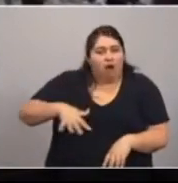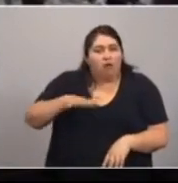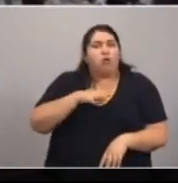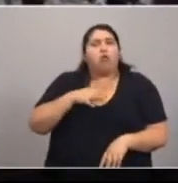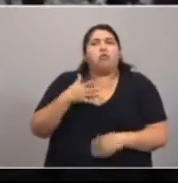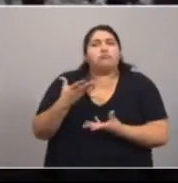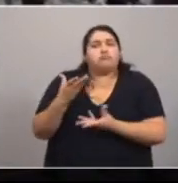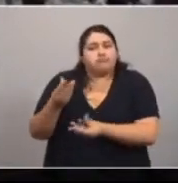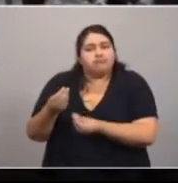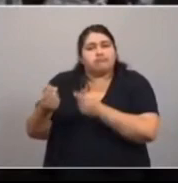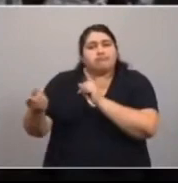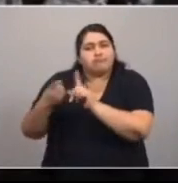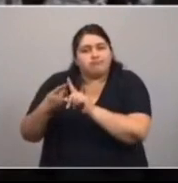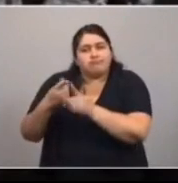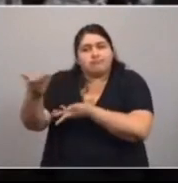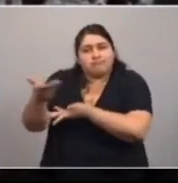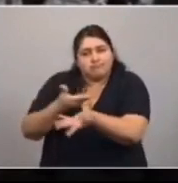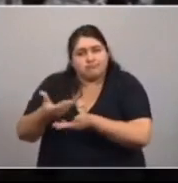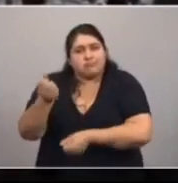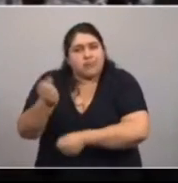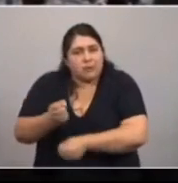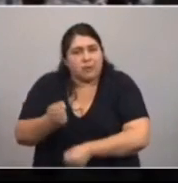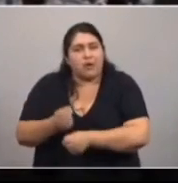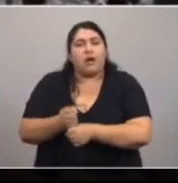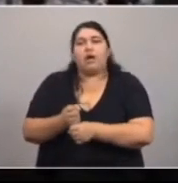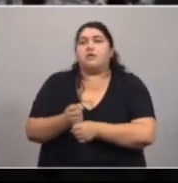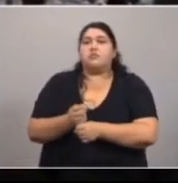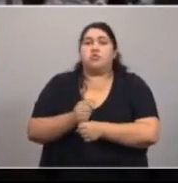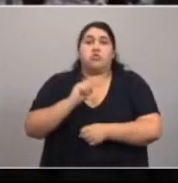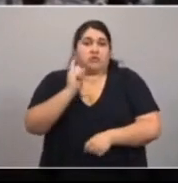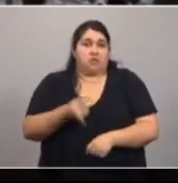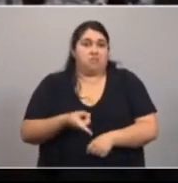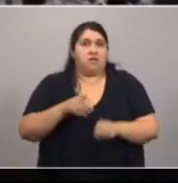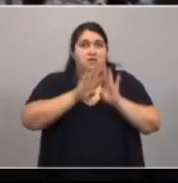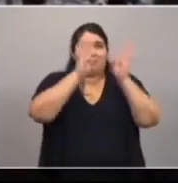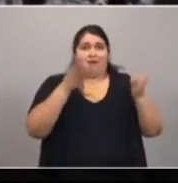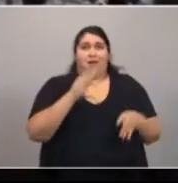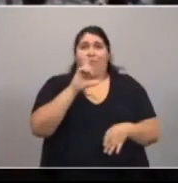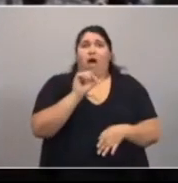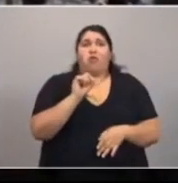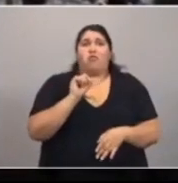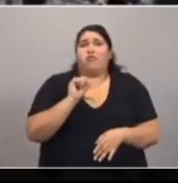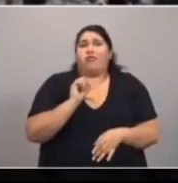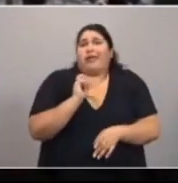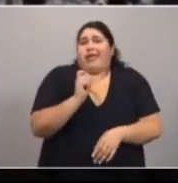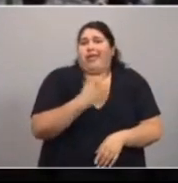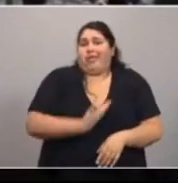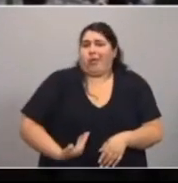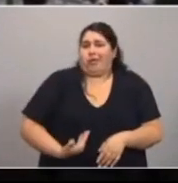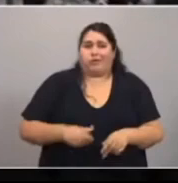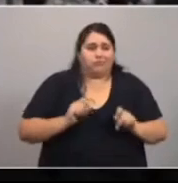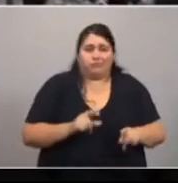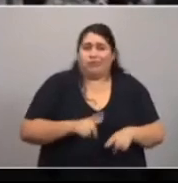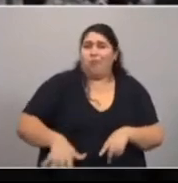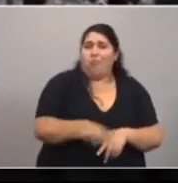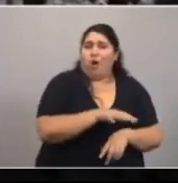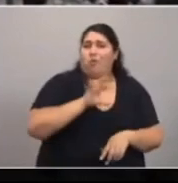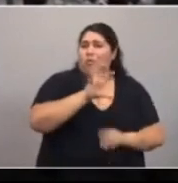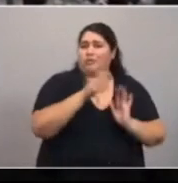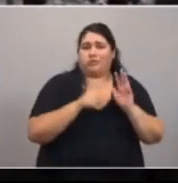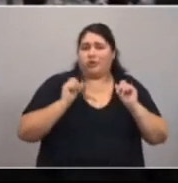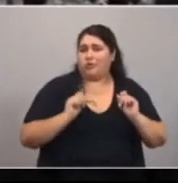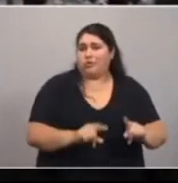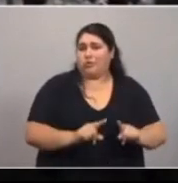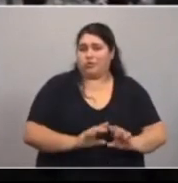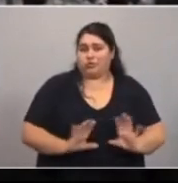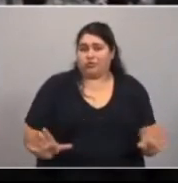realidad de quienes son sus dueños, porque el Banco Provincia no tiene otro dueño que el pueblo de la provincia de Buenos Aires. Y el rol de la banca pública, que hoy está